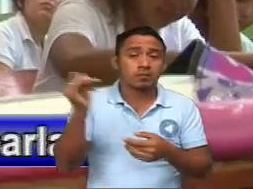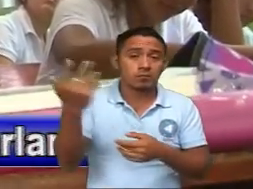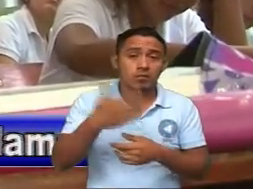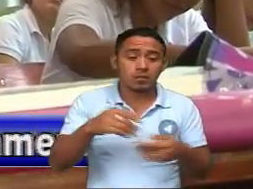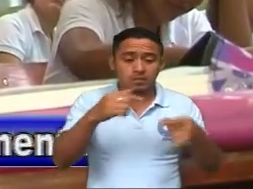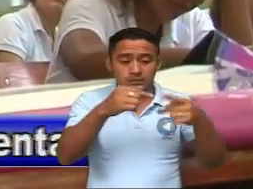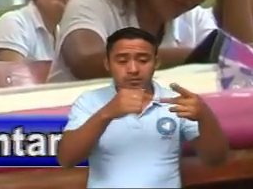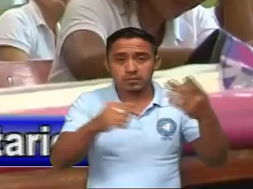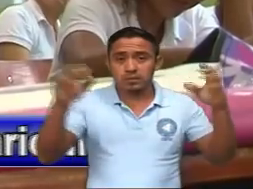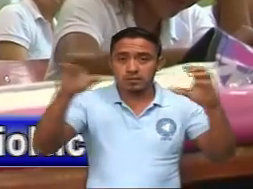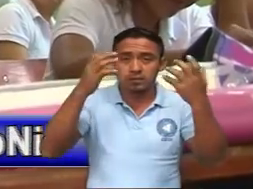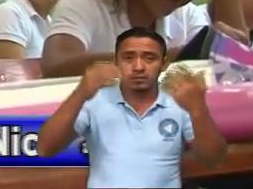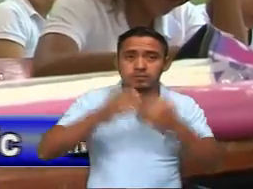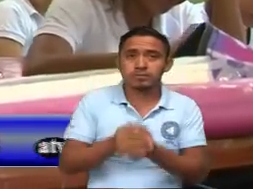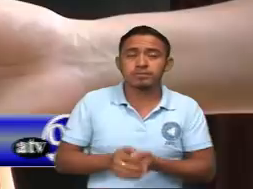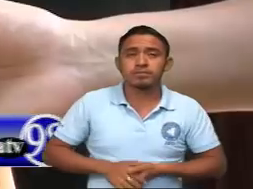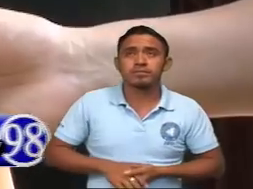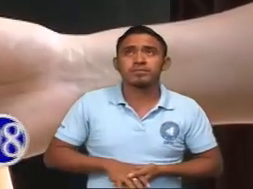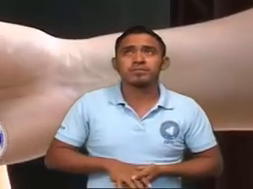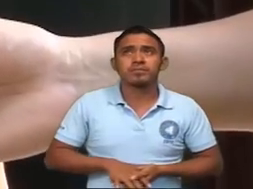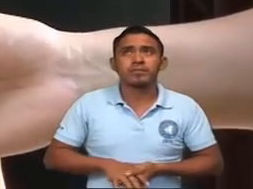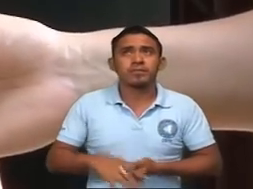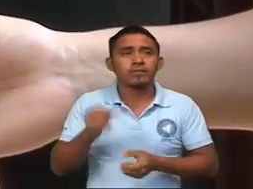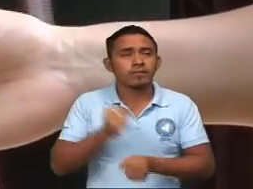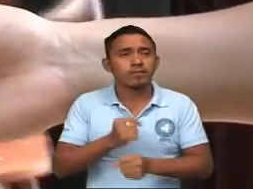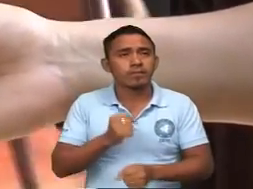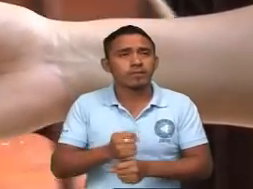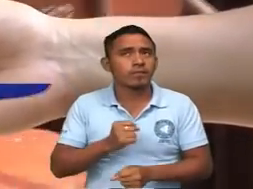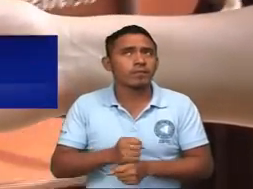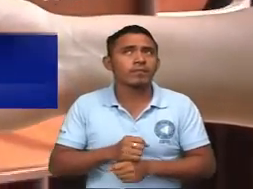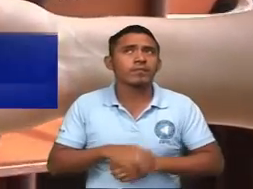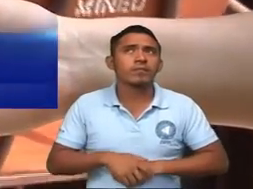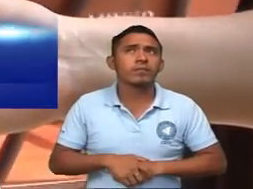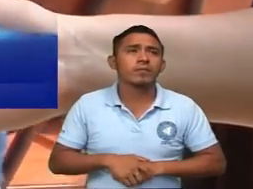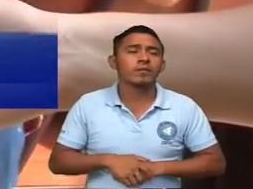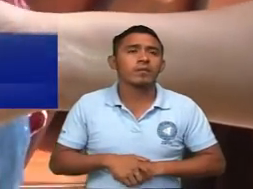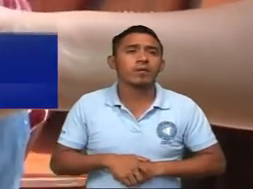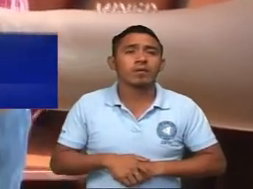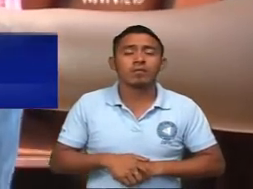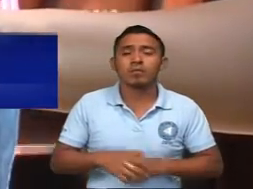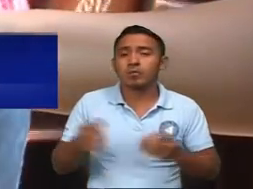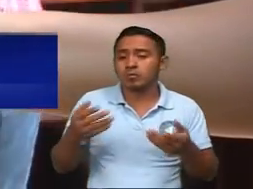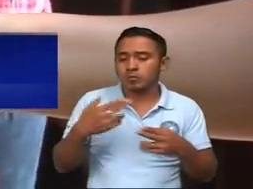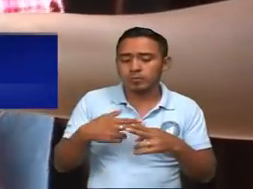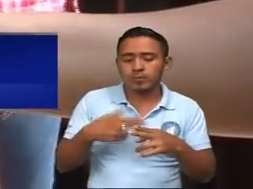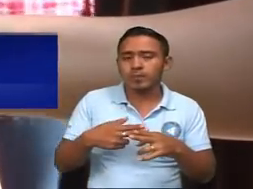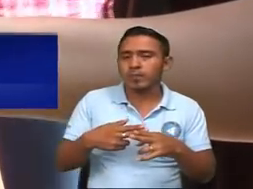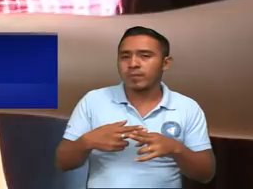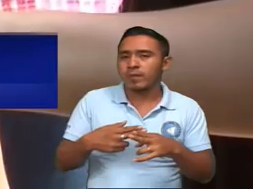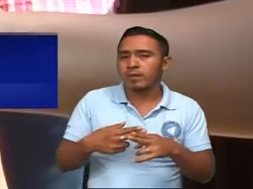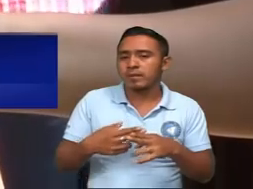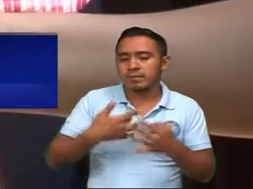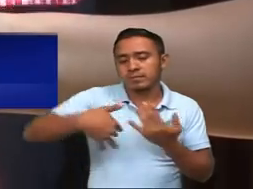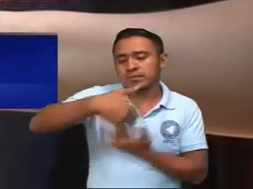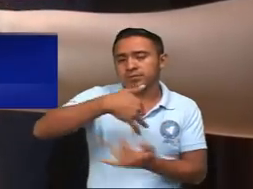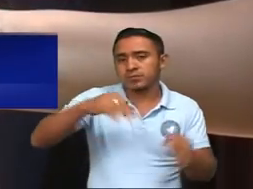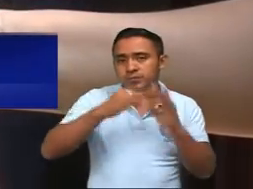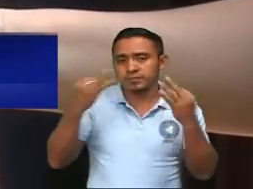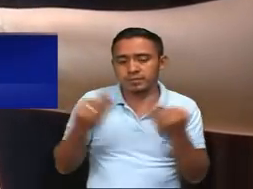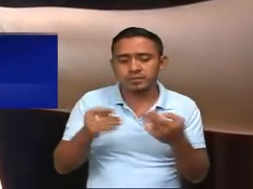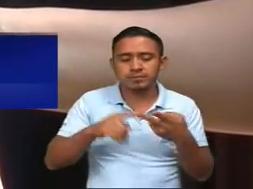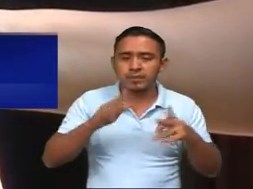las materias. Se trabaja la convivencia familiar, la